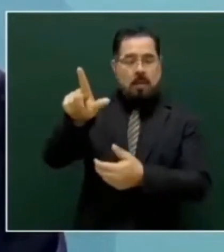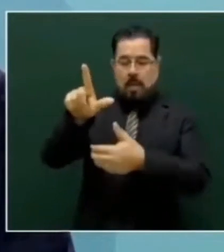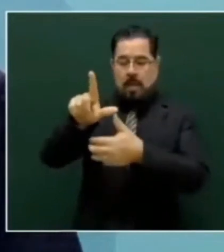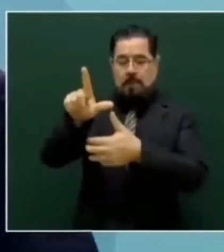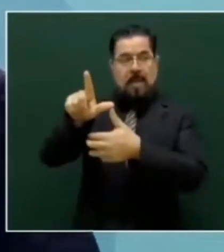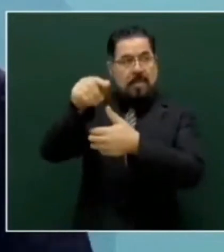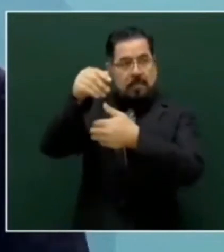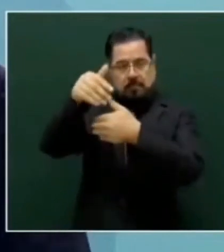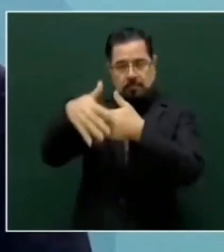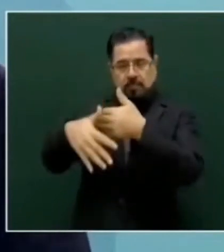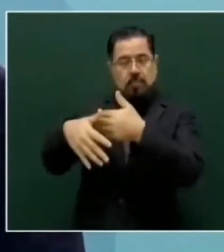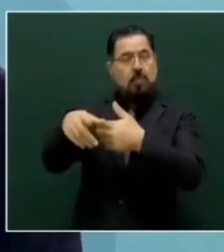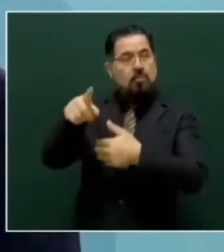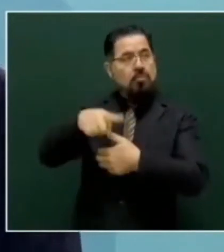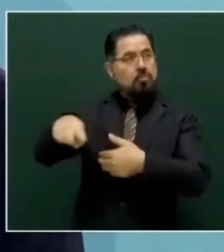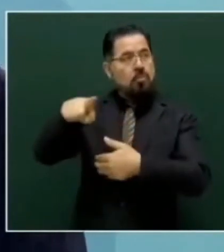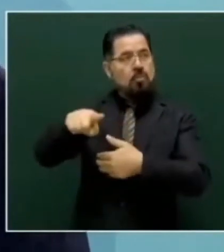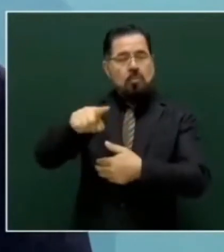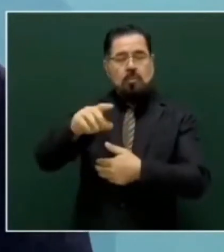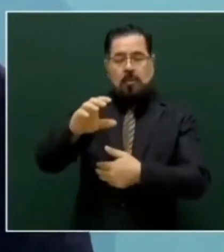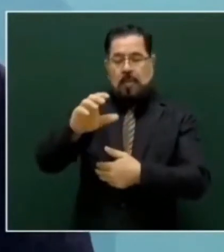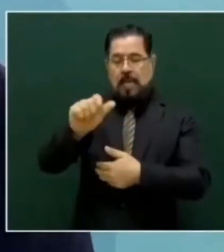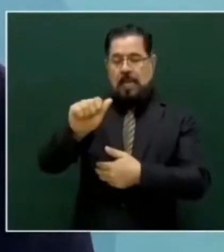del Caribe,